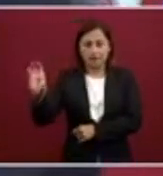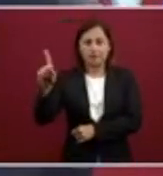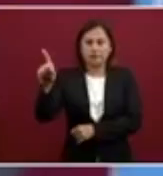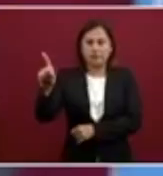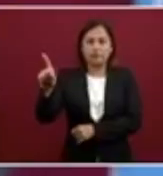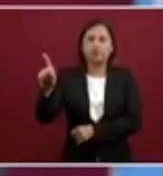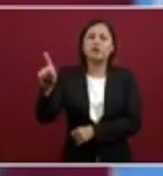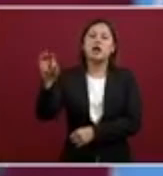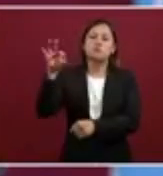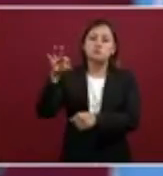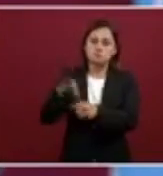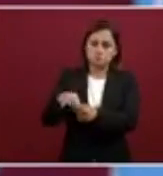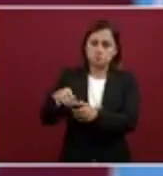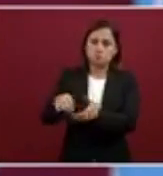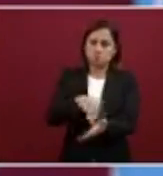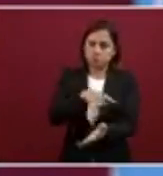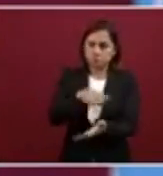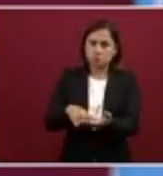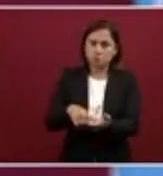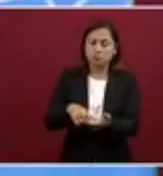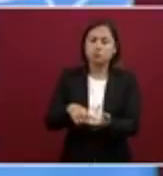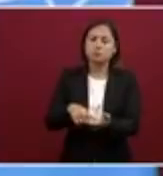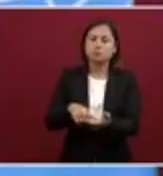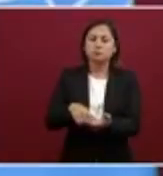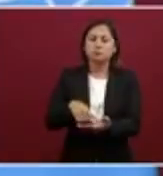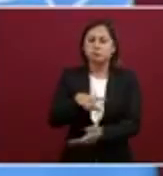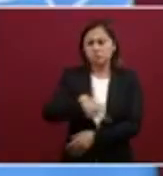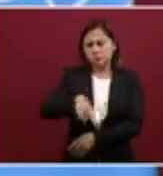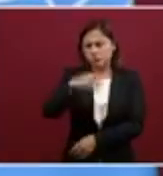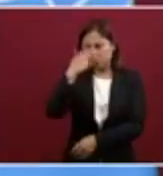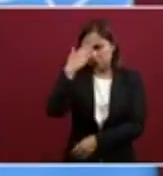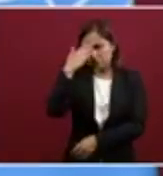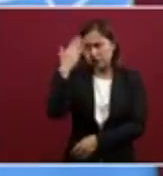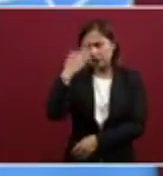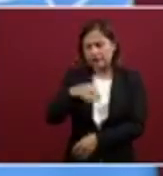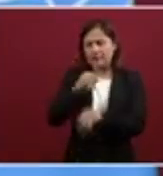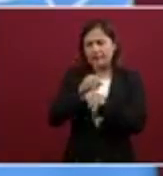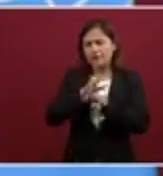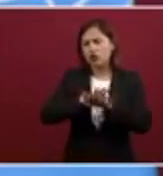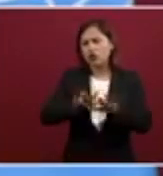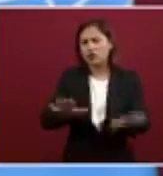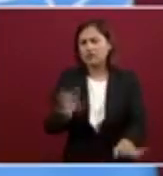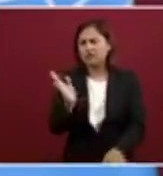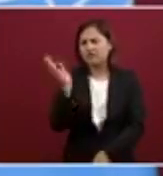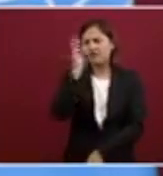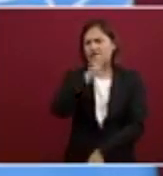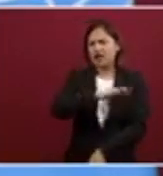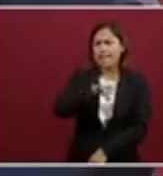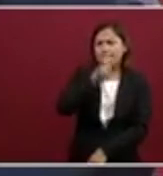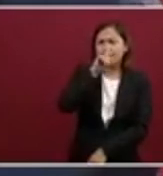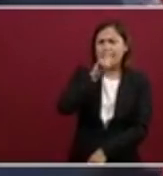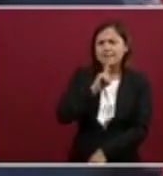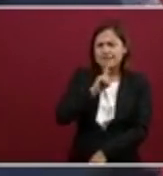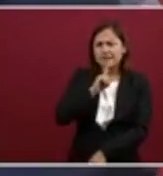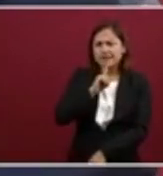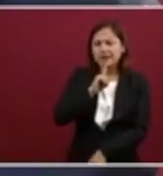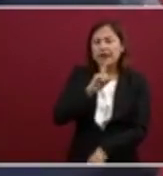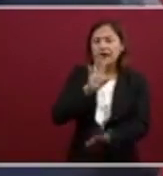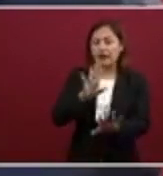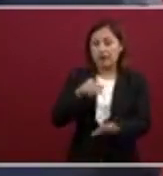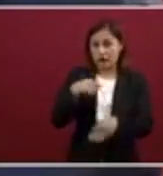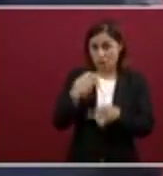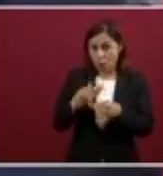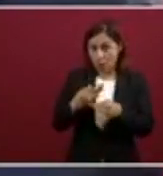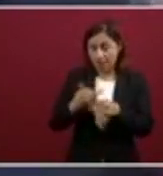hay ahora mucha información falsa, muchos rumores, decirles